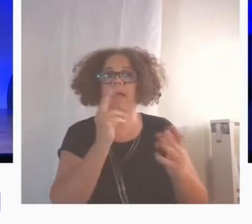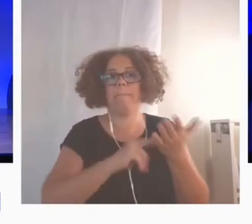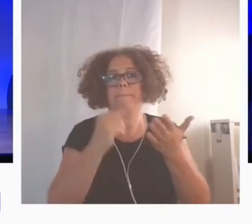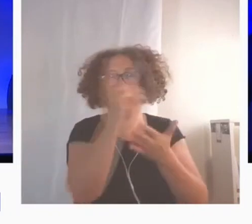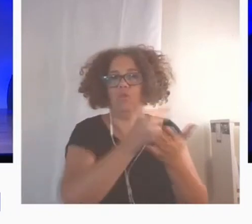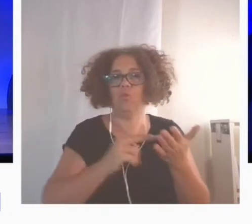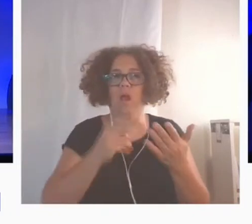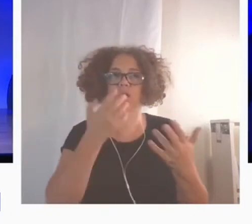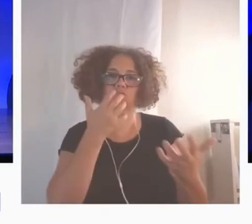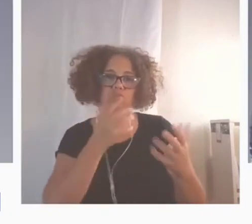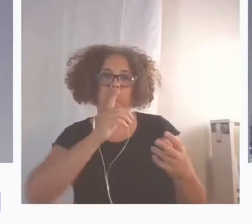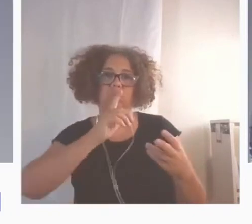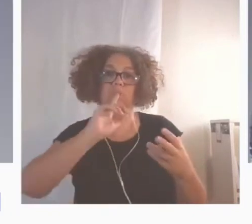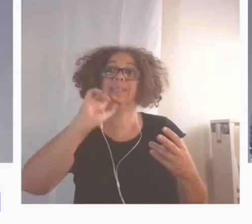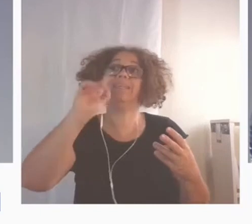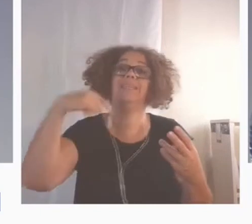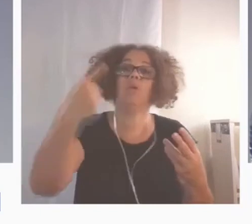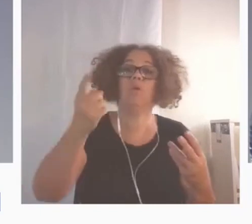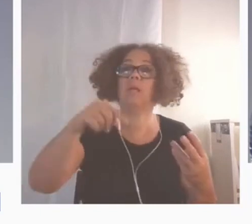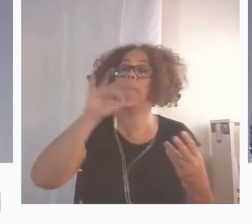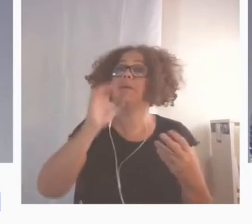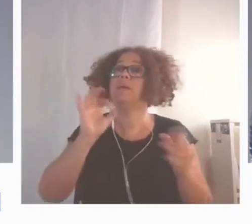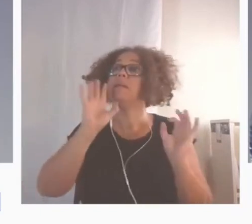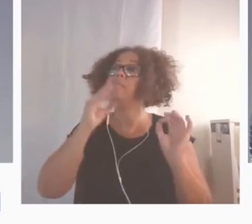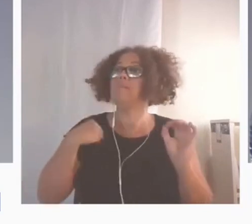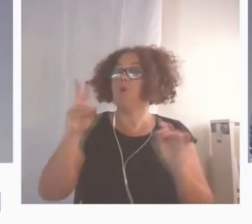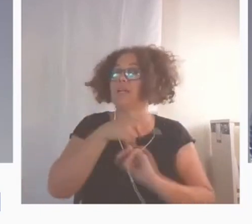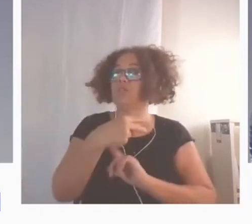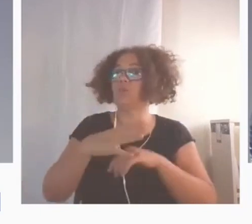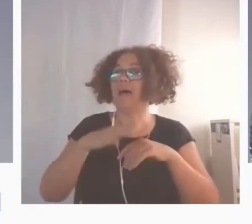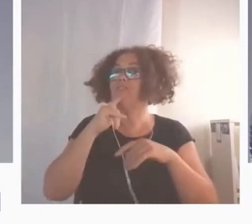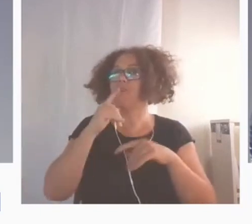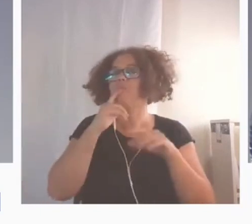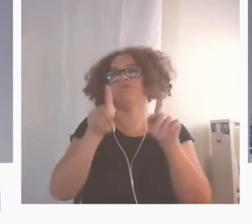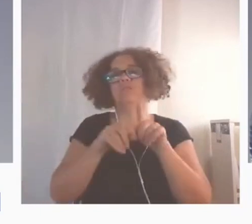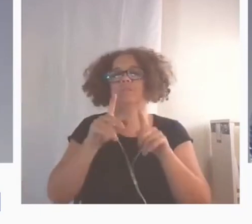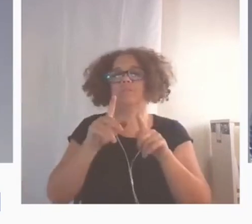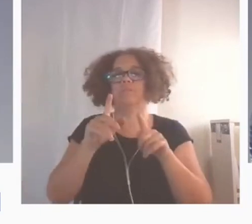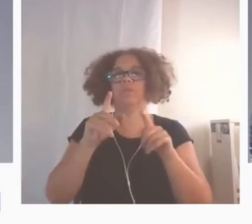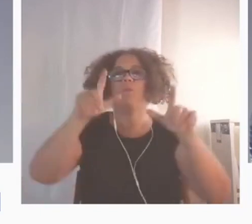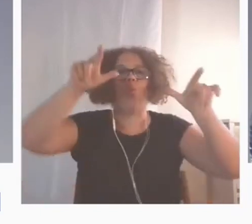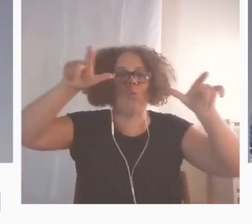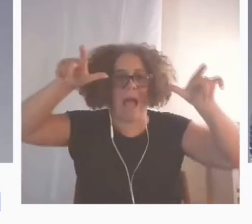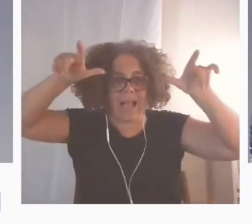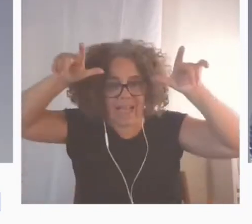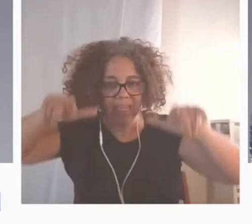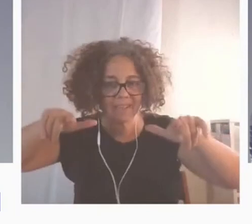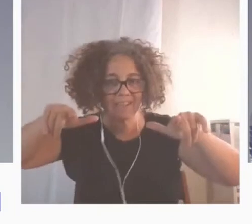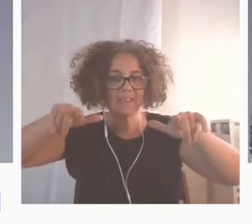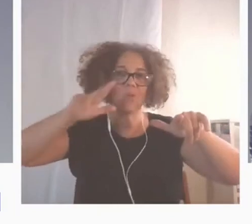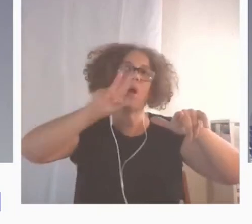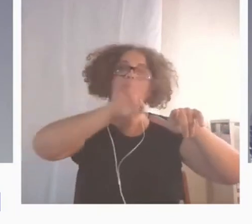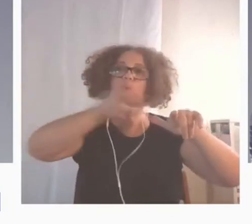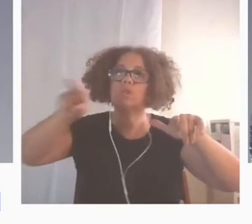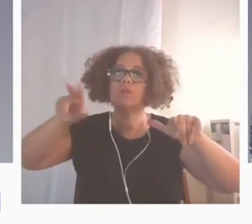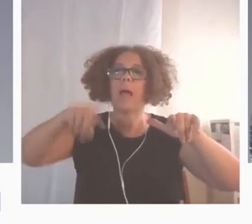sea, y después también van a visitar el resultado de hacer como una bienal de arte, por ejemplo, una galería, un museo, pero una bienal, que es algo